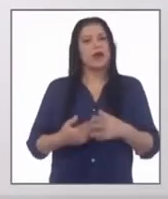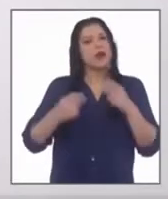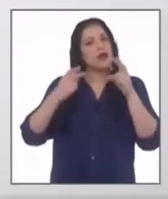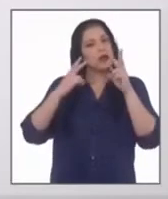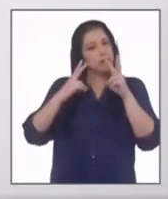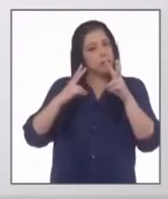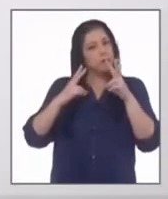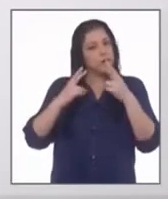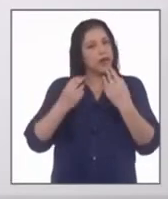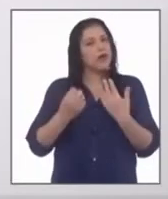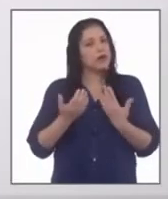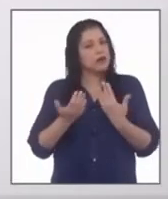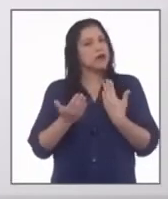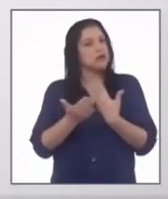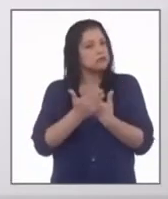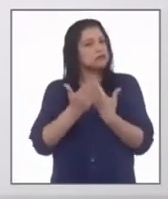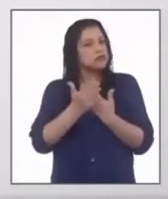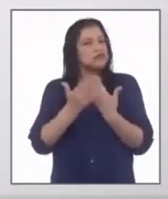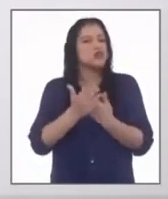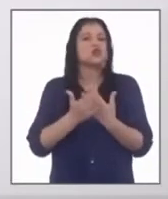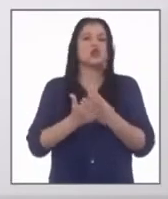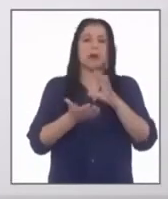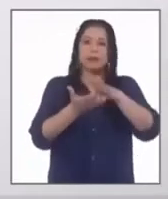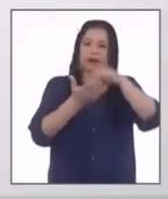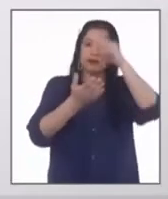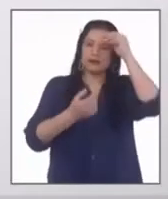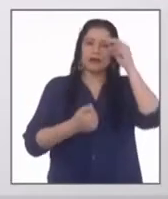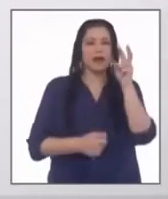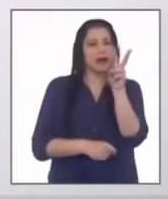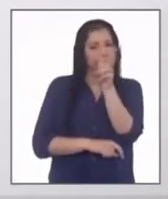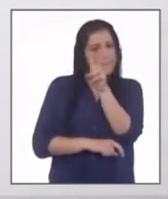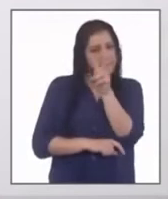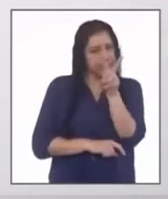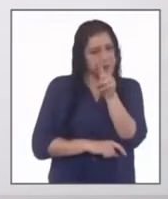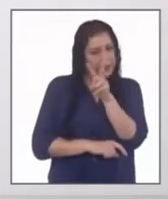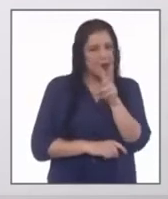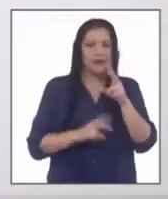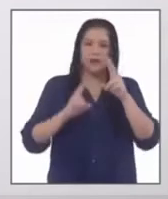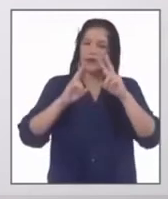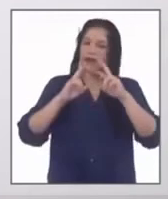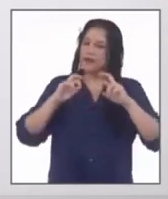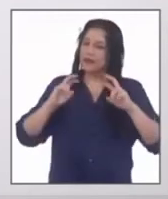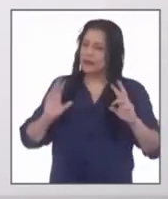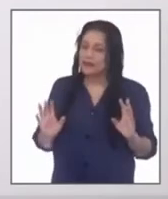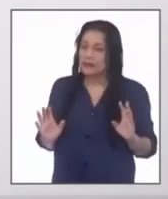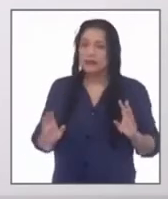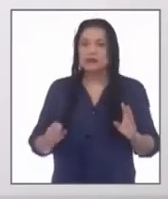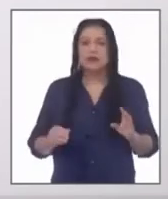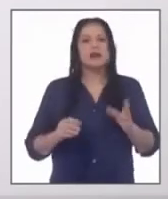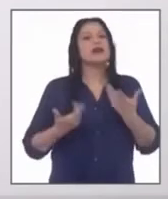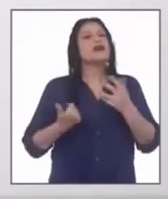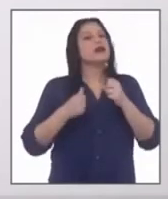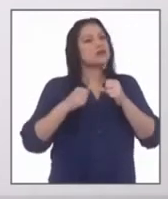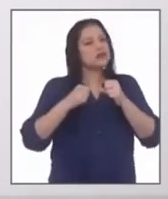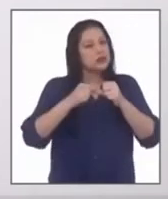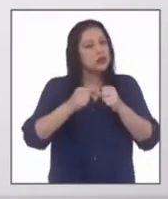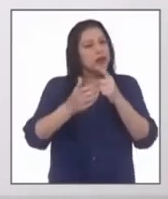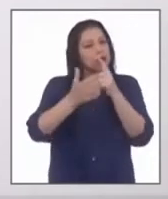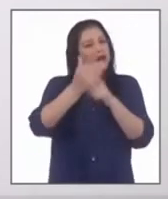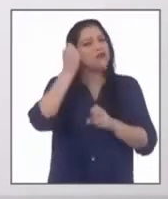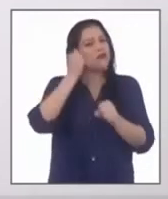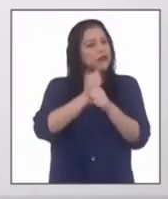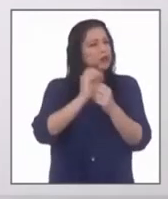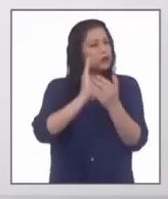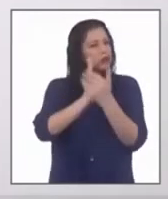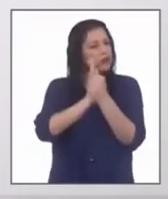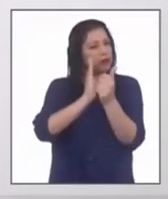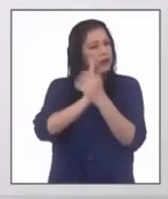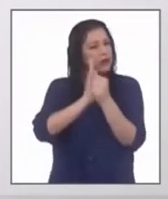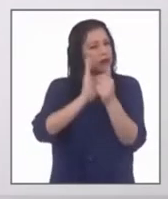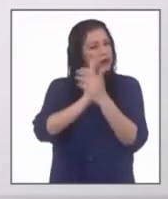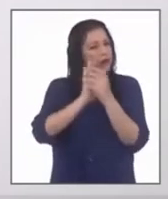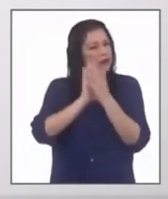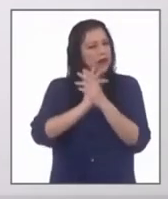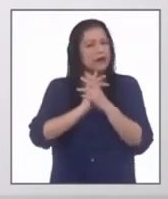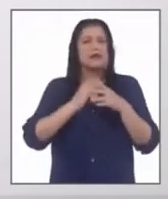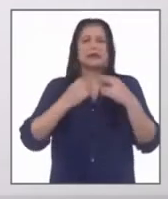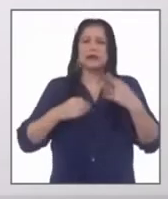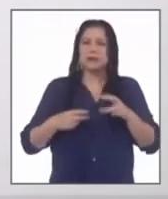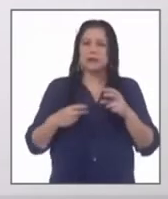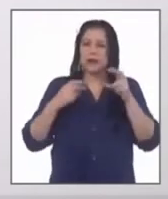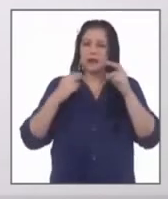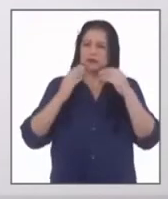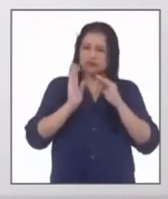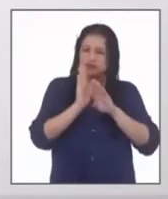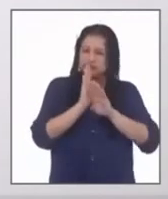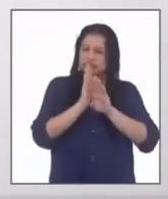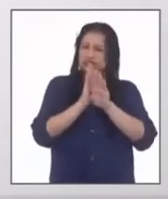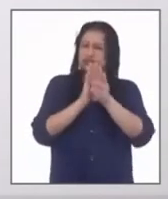Veo que afianzan su aprendizaje a través de la observación y el análisis. Sigan confiando en su talento y vivan siempre mirando